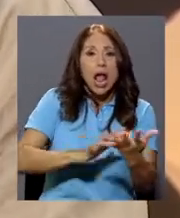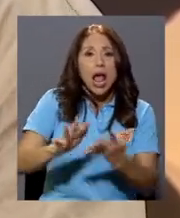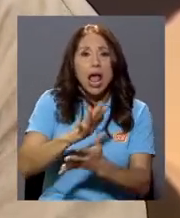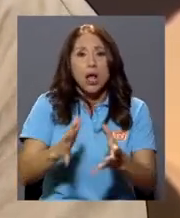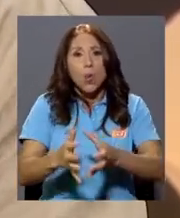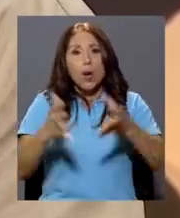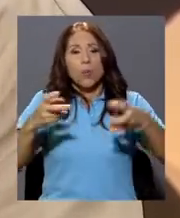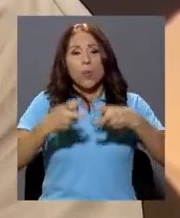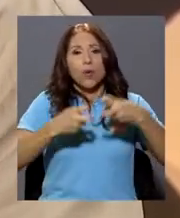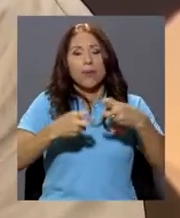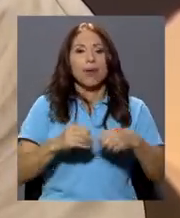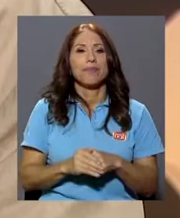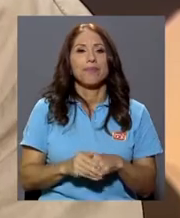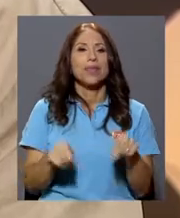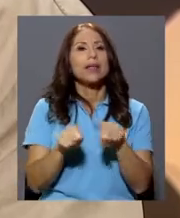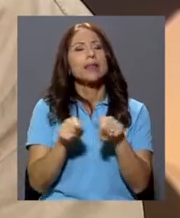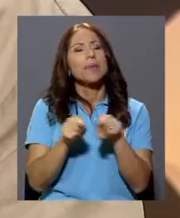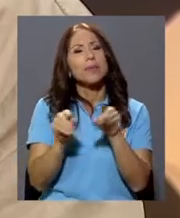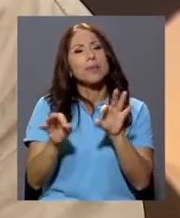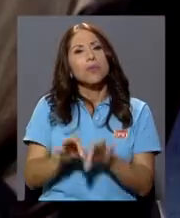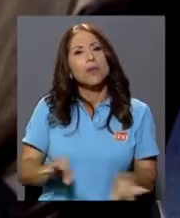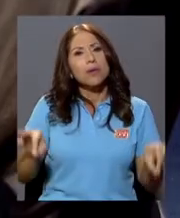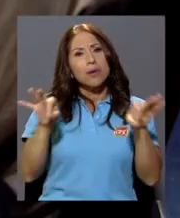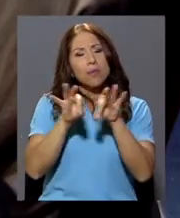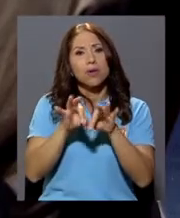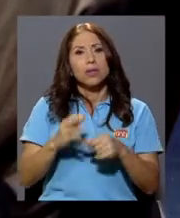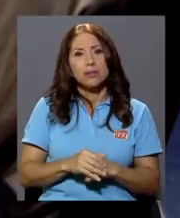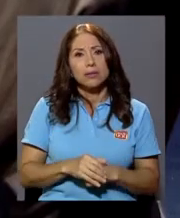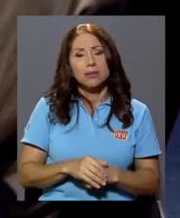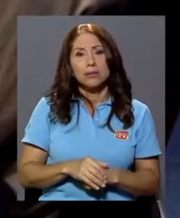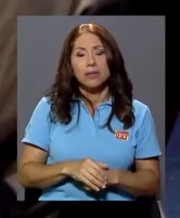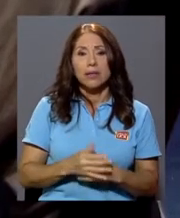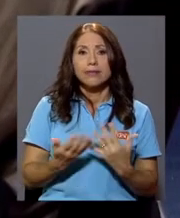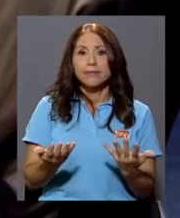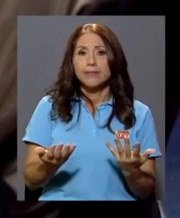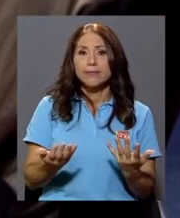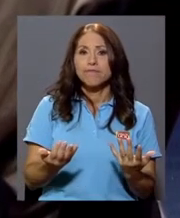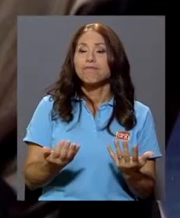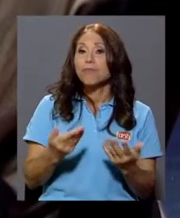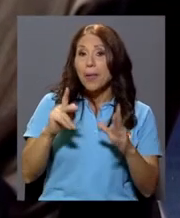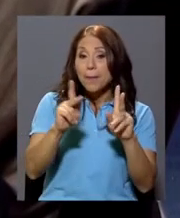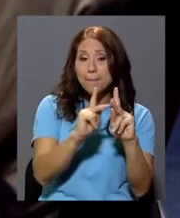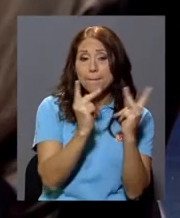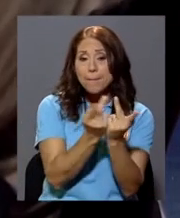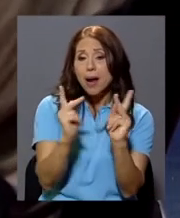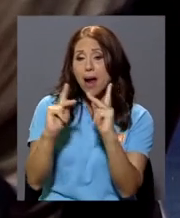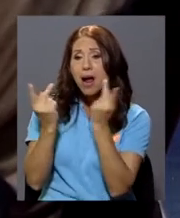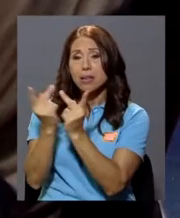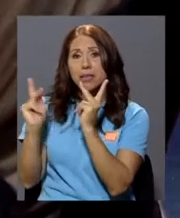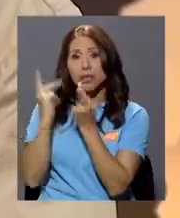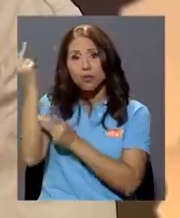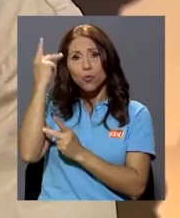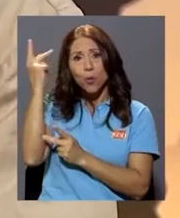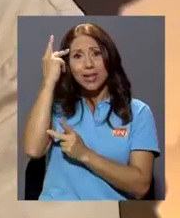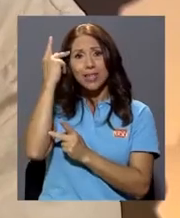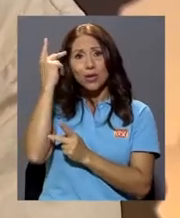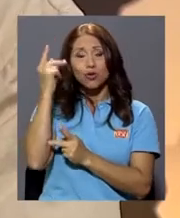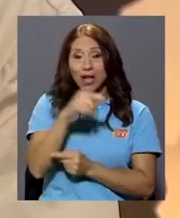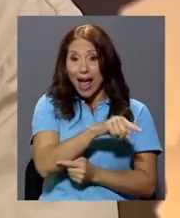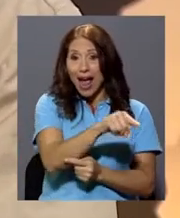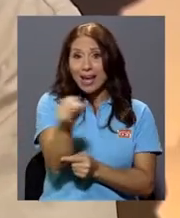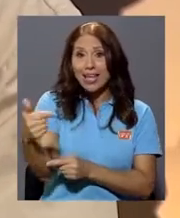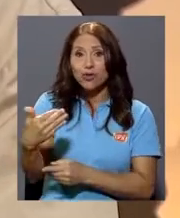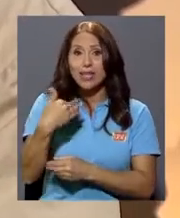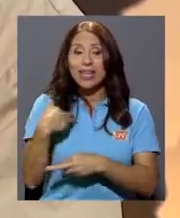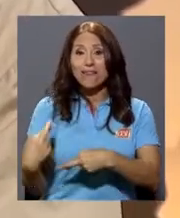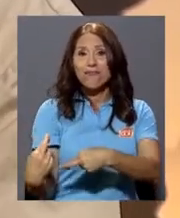problema. Muy importante también que, como comentábamos antes, los partidos políticos, lo que sería aquellos que tienen